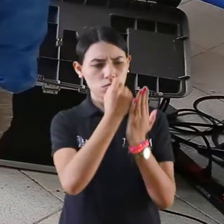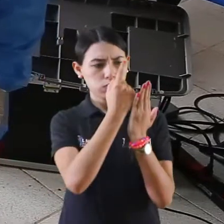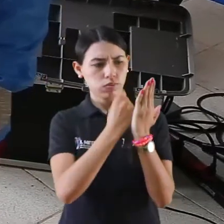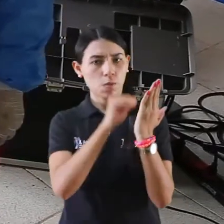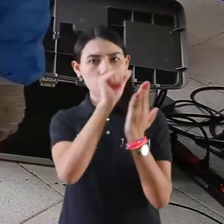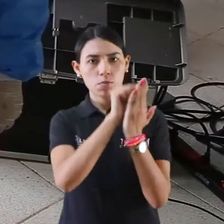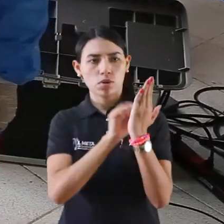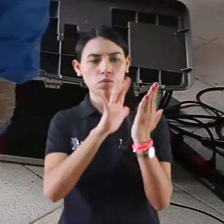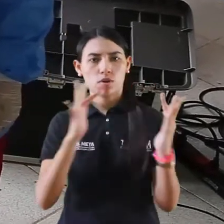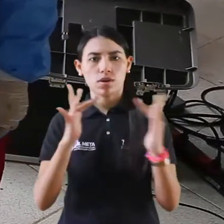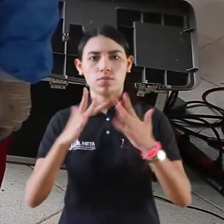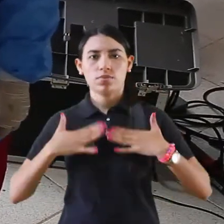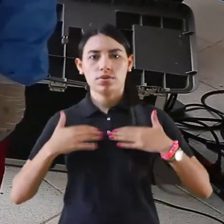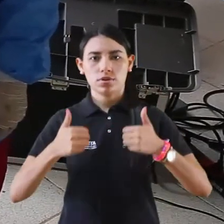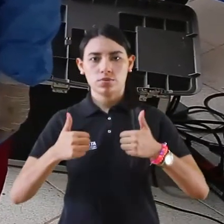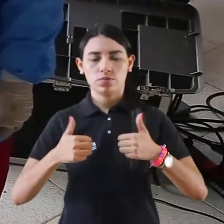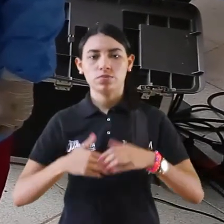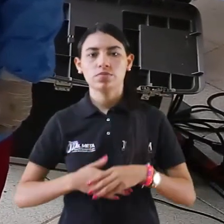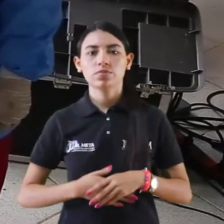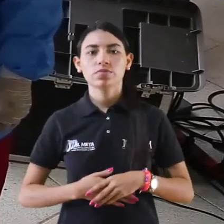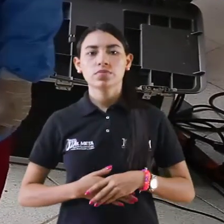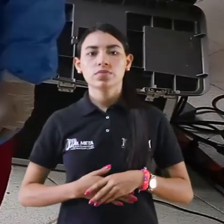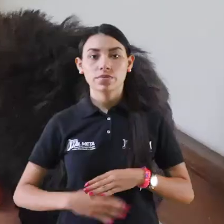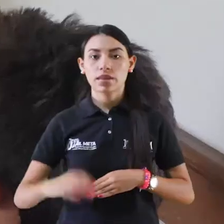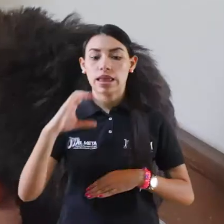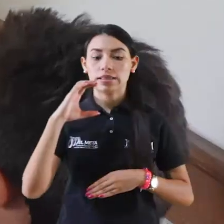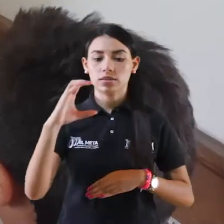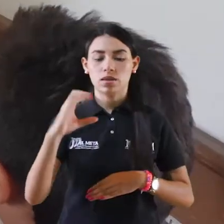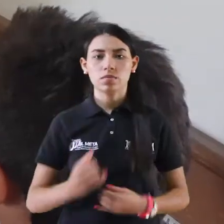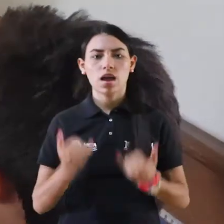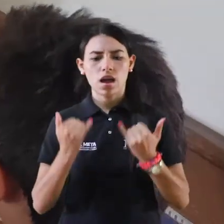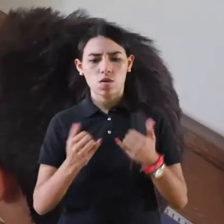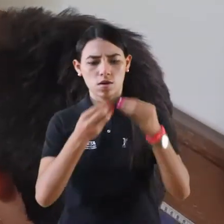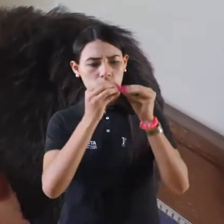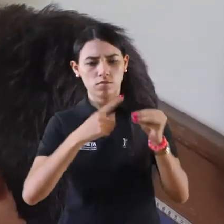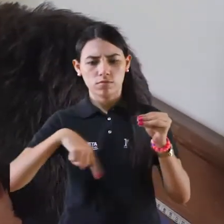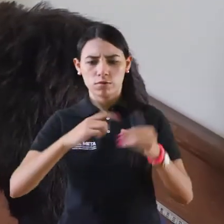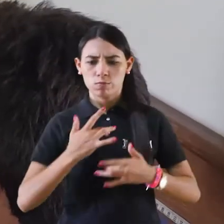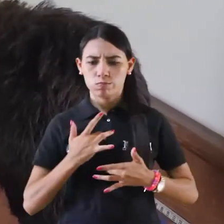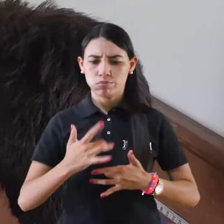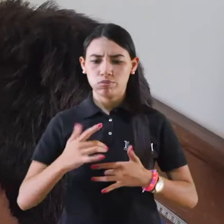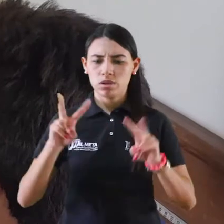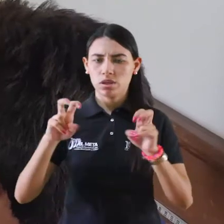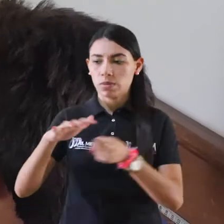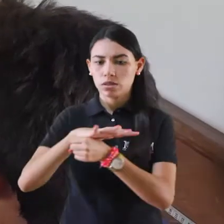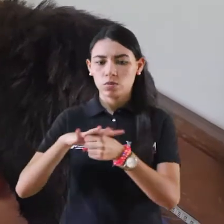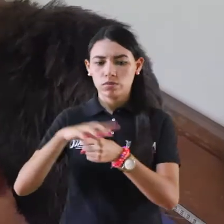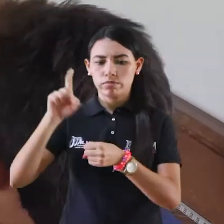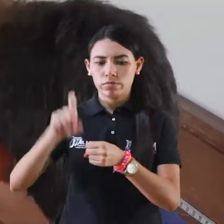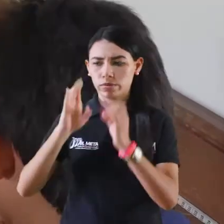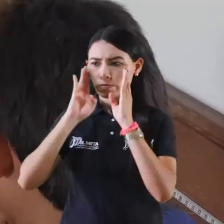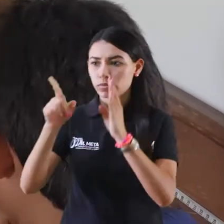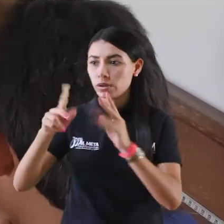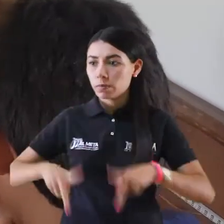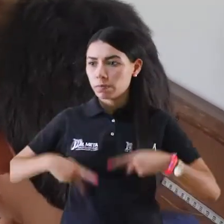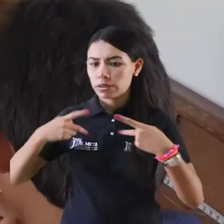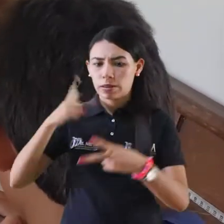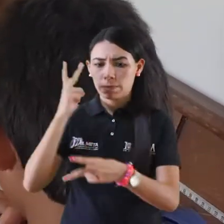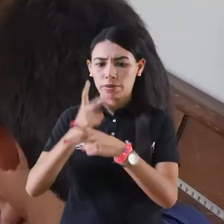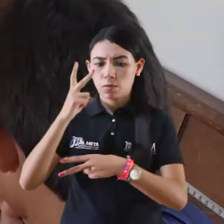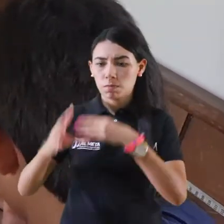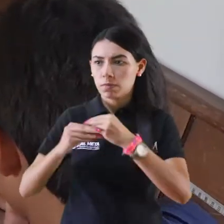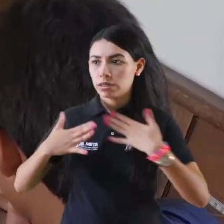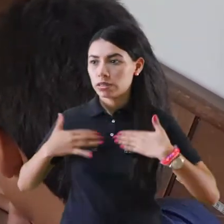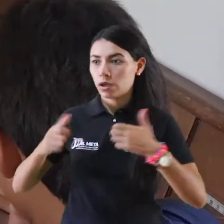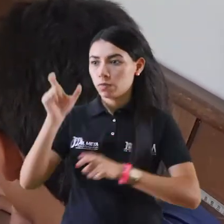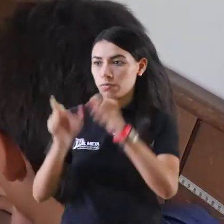en los programas de promoción y prevención. Actuar de manera solidaria ante las situaciones que pongan en peligro la vida o la